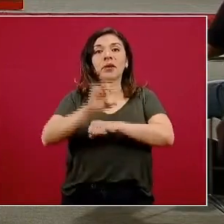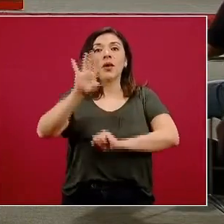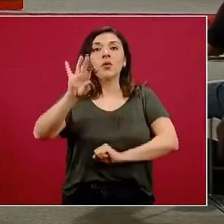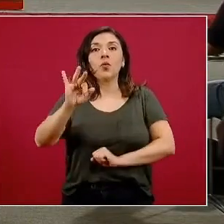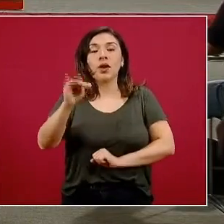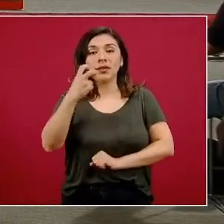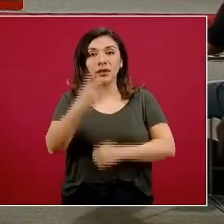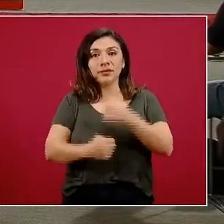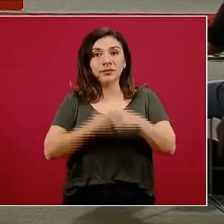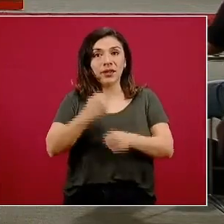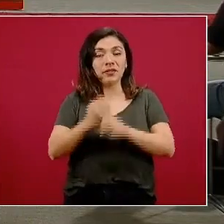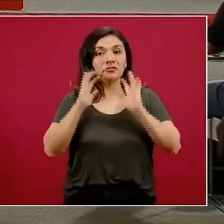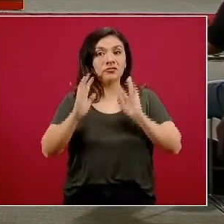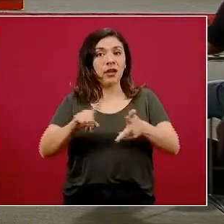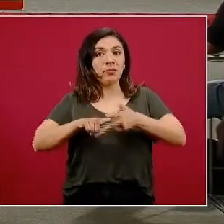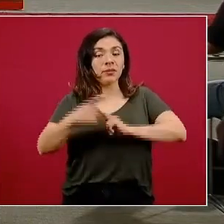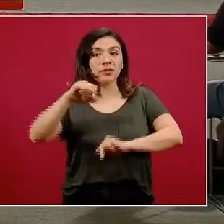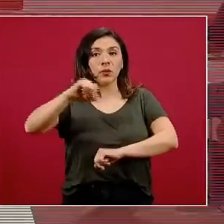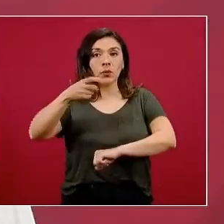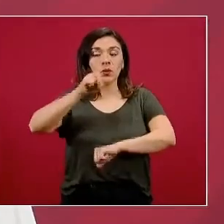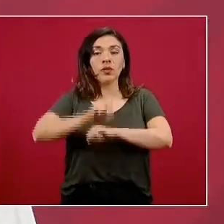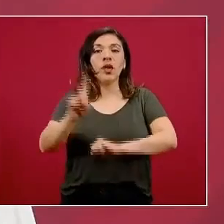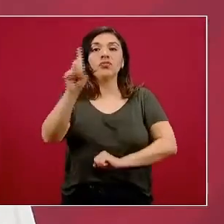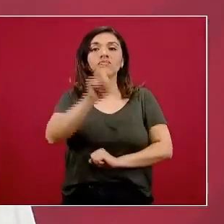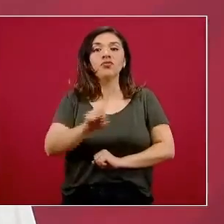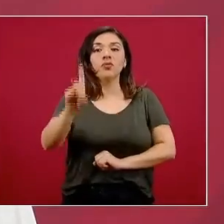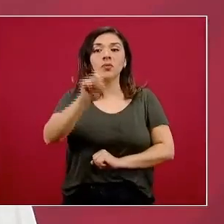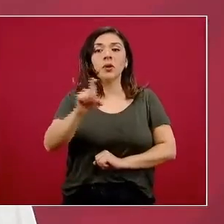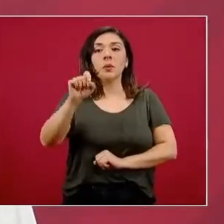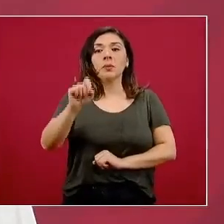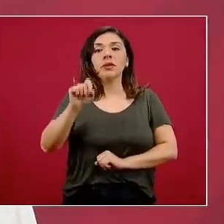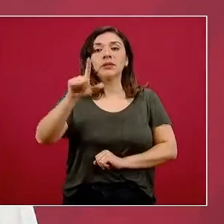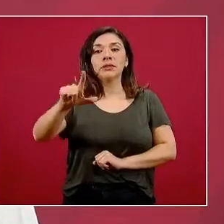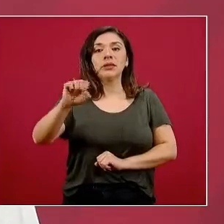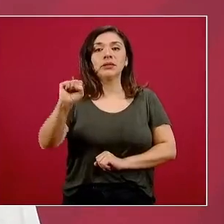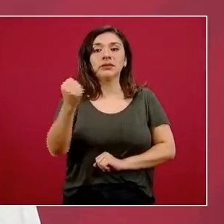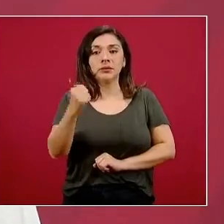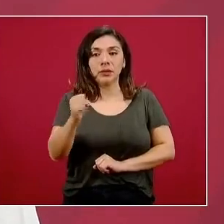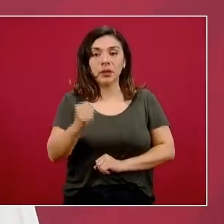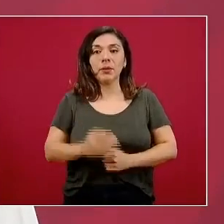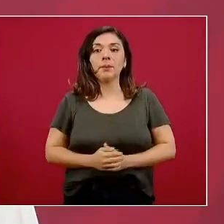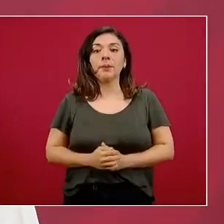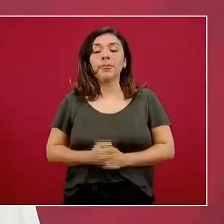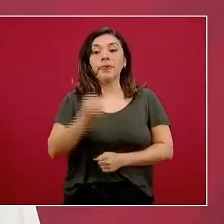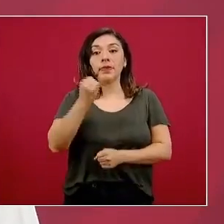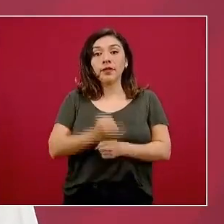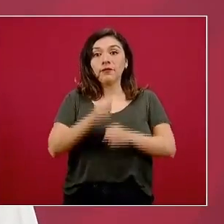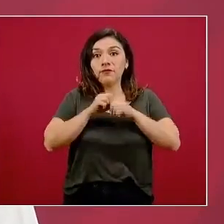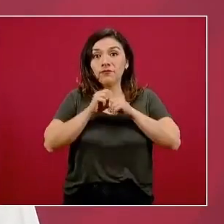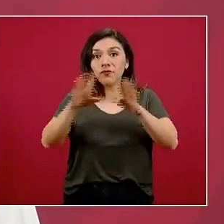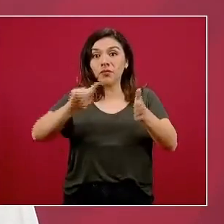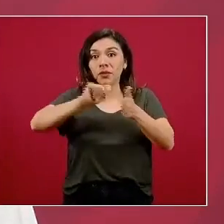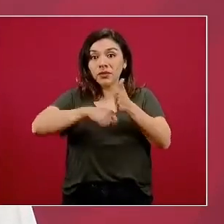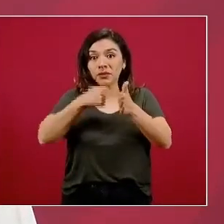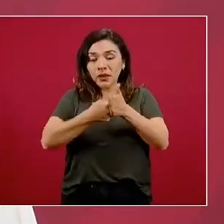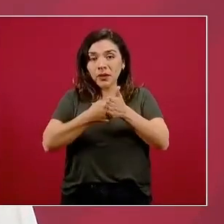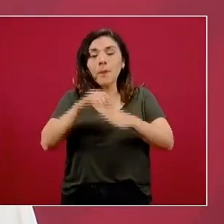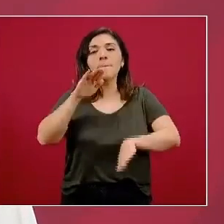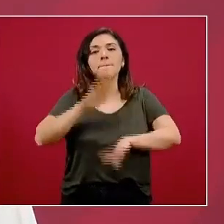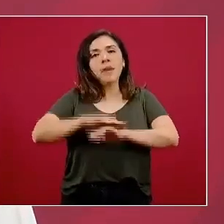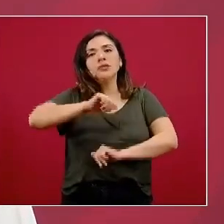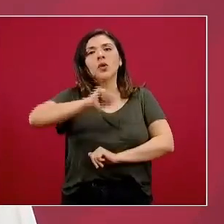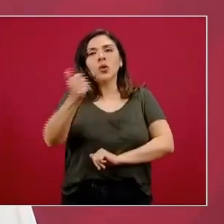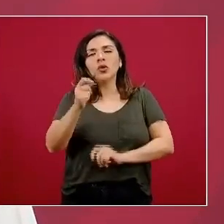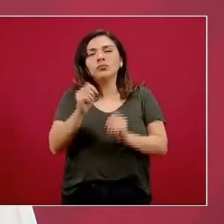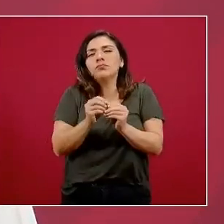año. Inicia hoy, domingo 27 de septiembre. El informe técnico y una ampliación